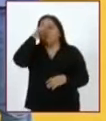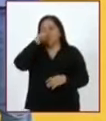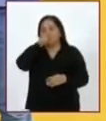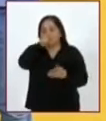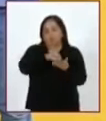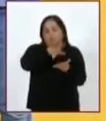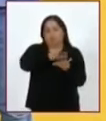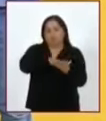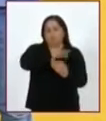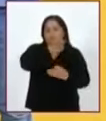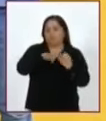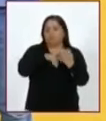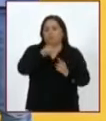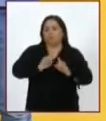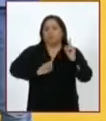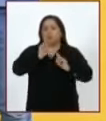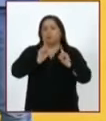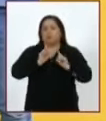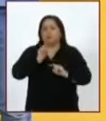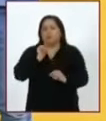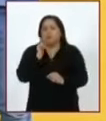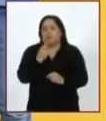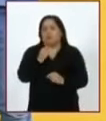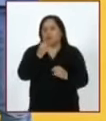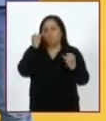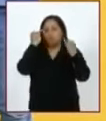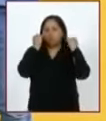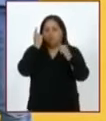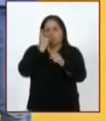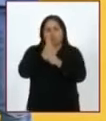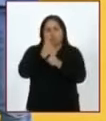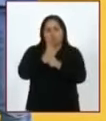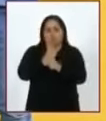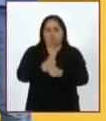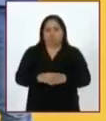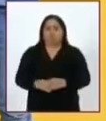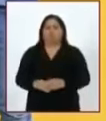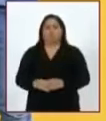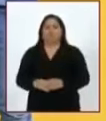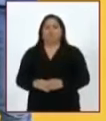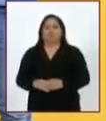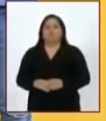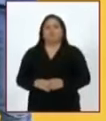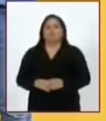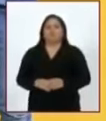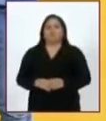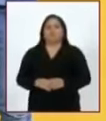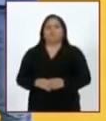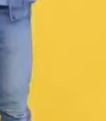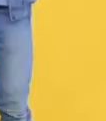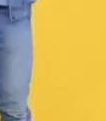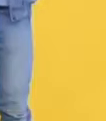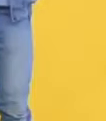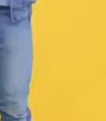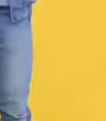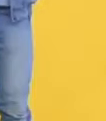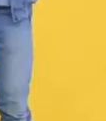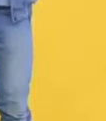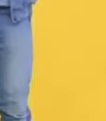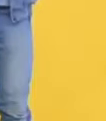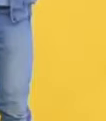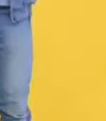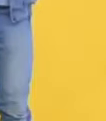anoten todas las dudas que les surjan y también las ideas principales que vayan identificando durante la sesión. Lo anterior para que